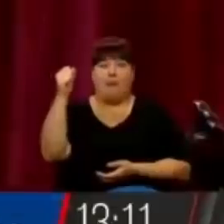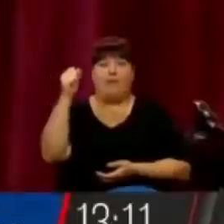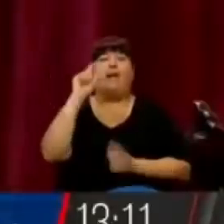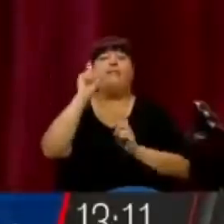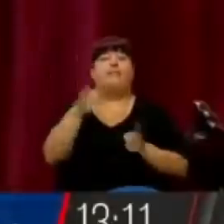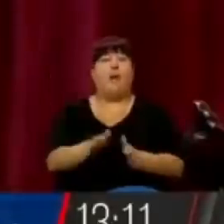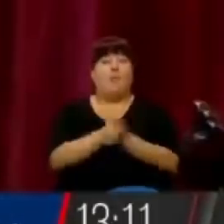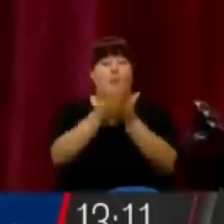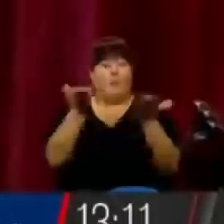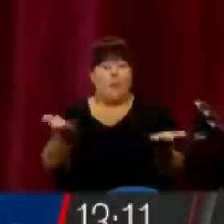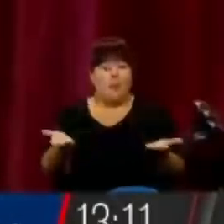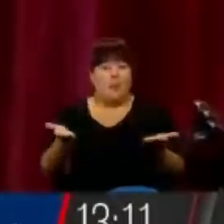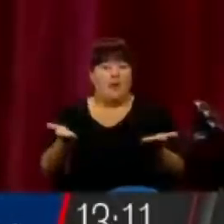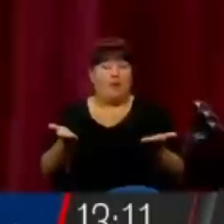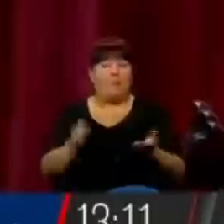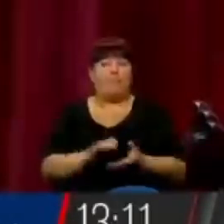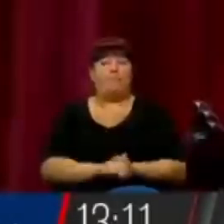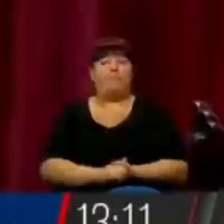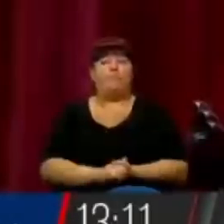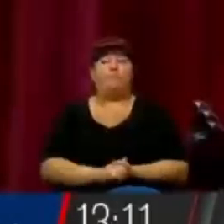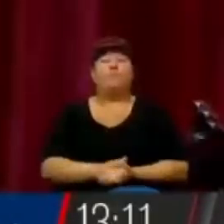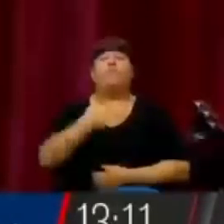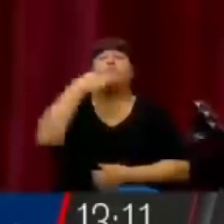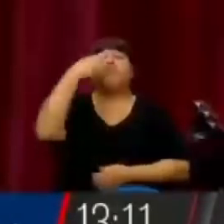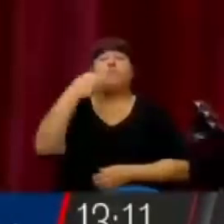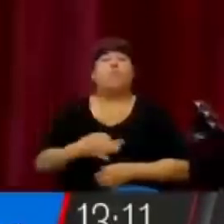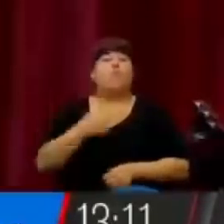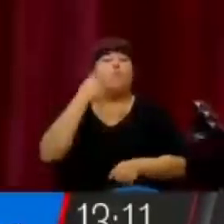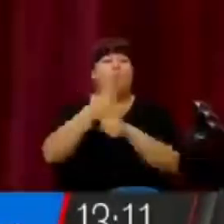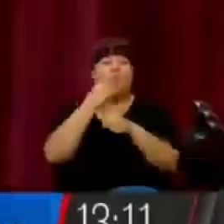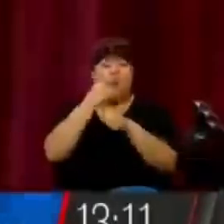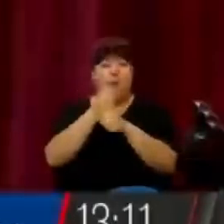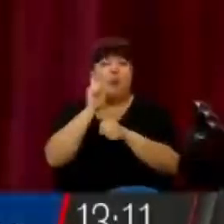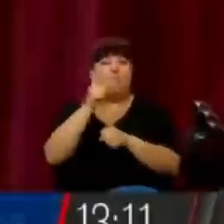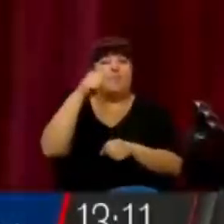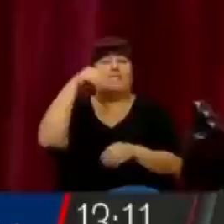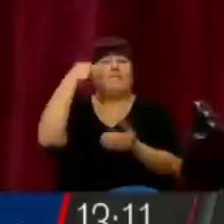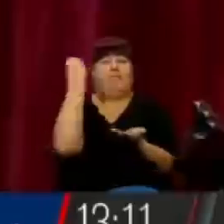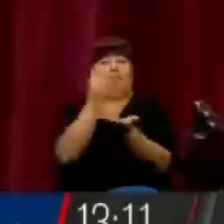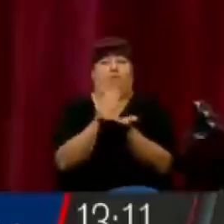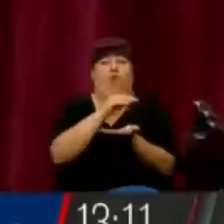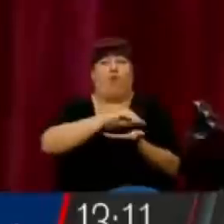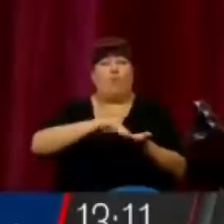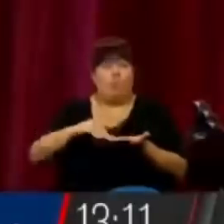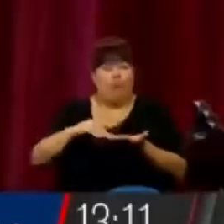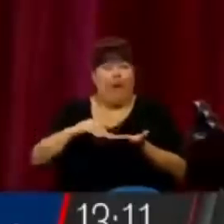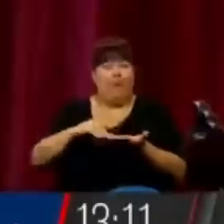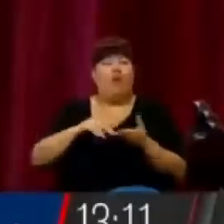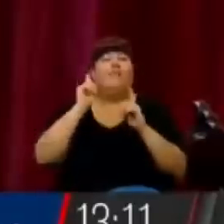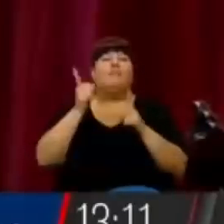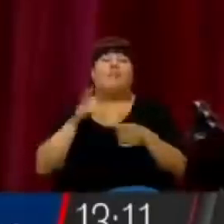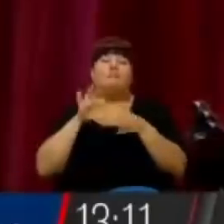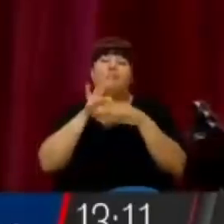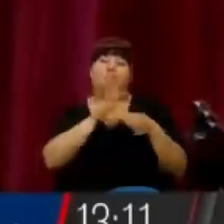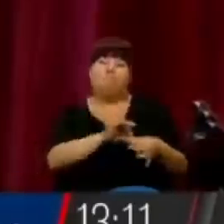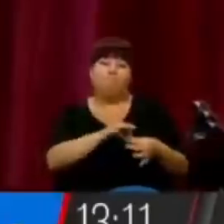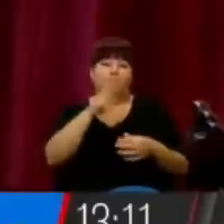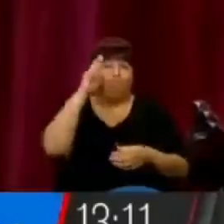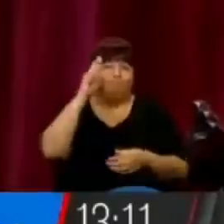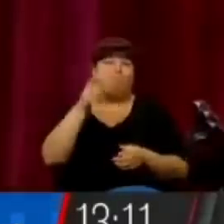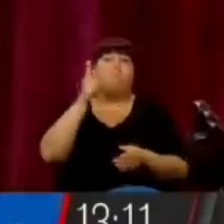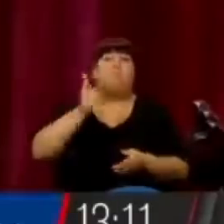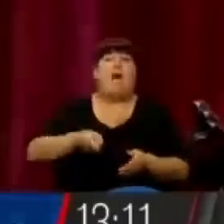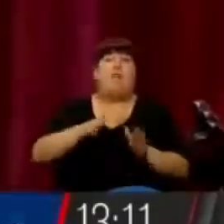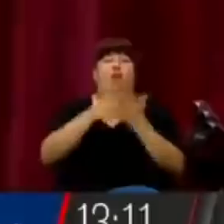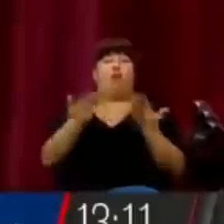y estos santos evangelios, desempeñar fielmente el cargo de diputados y obrar en todo de conformidad